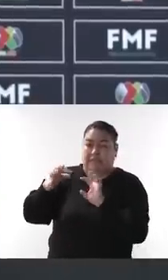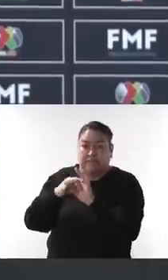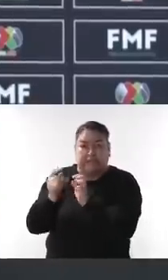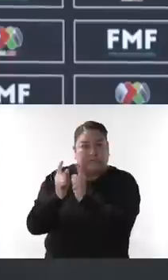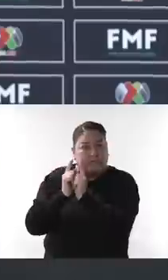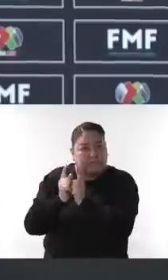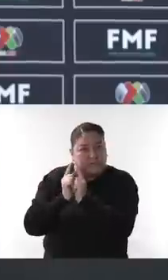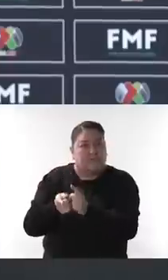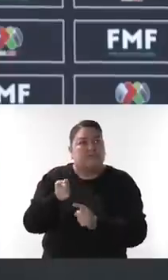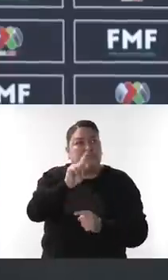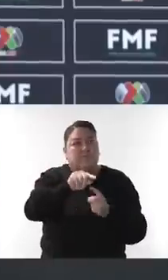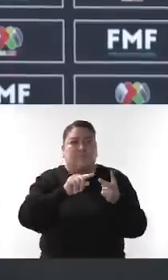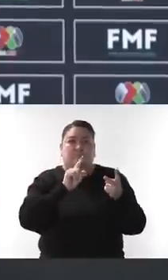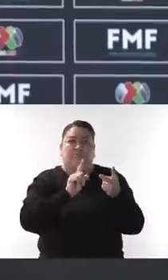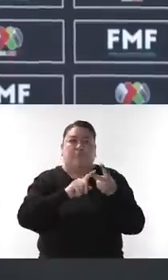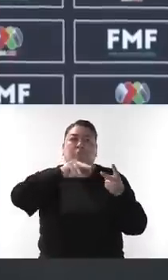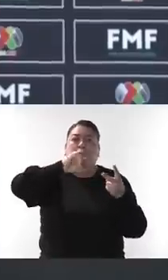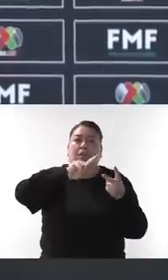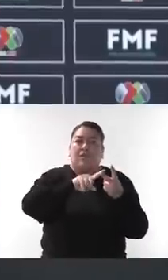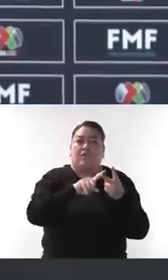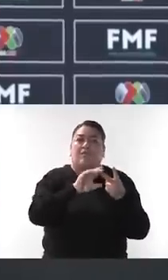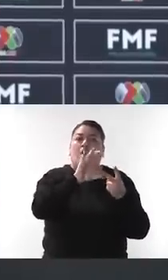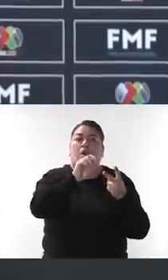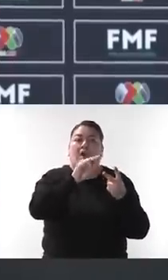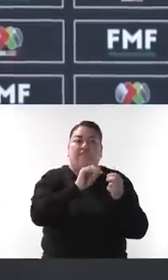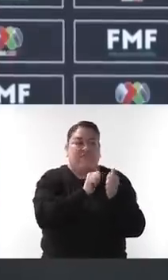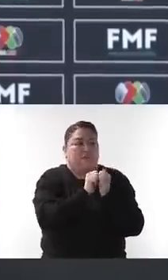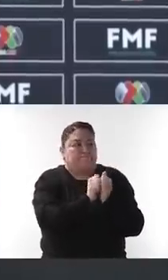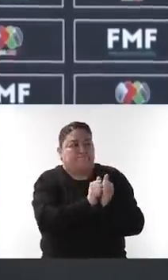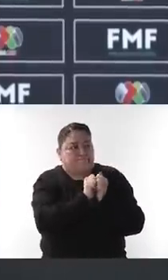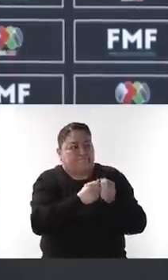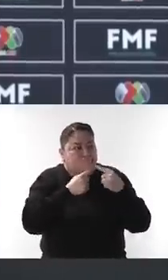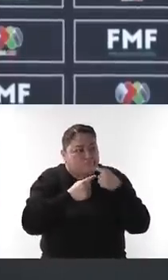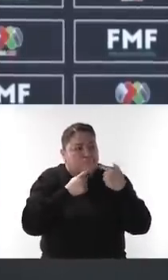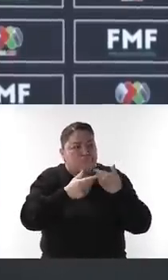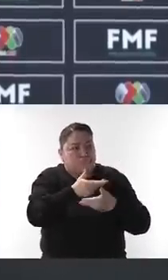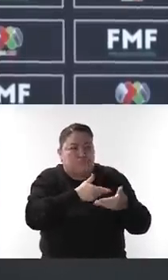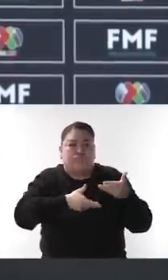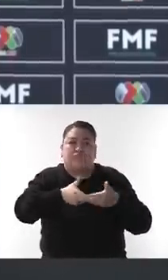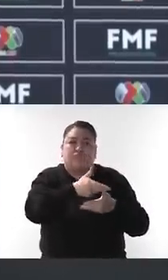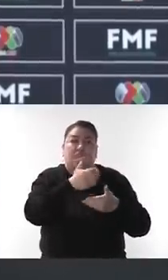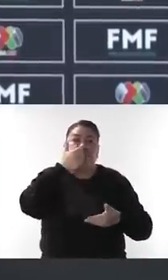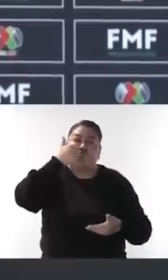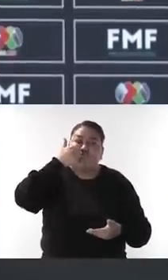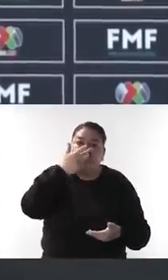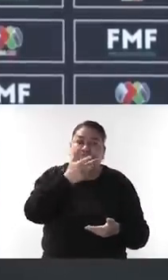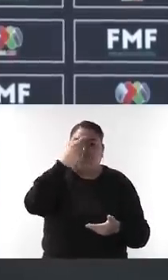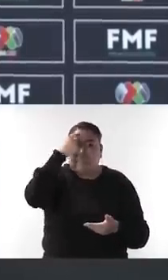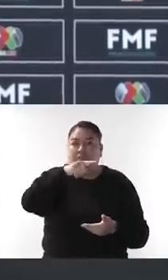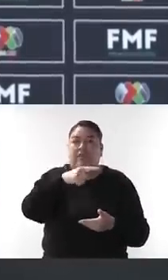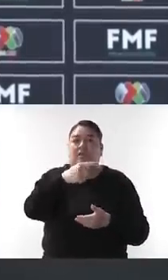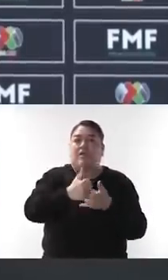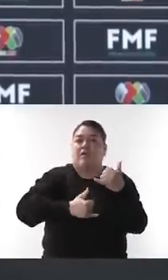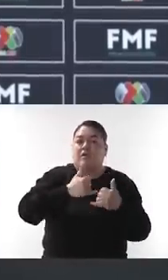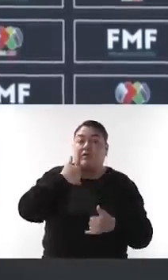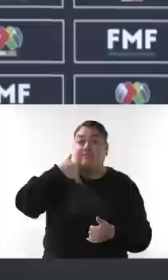presidente Montagliani de la CONCACAF, en la búsqueda de estos espacios. Sabemos de que la cuestión de calendarios cada vez es más